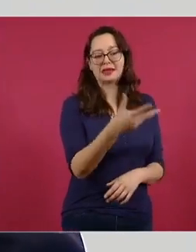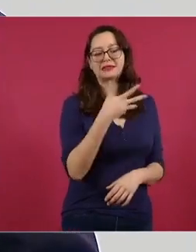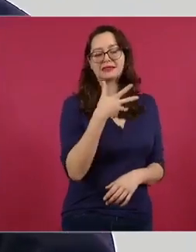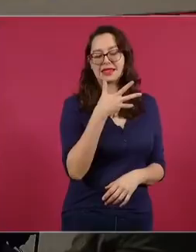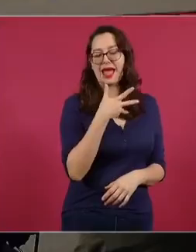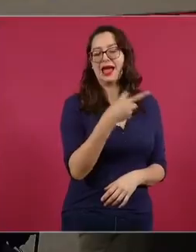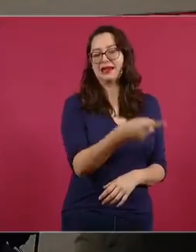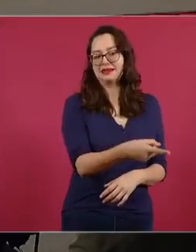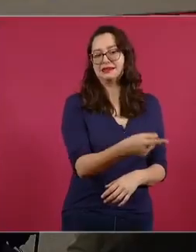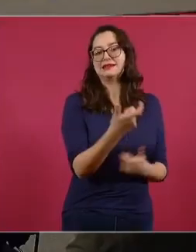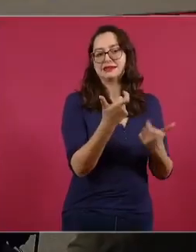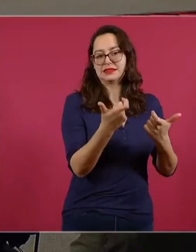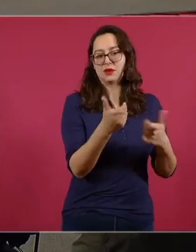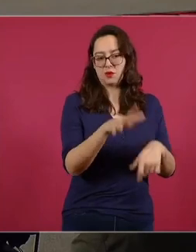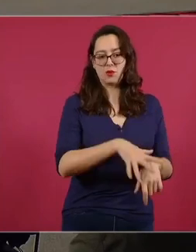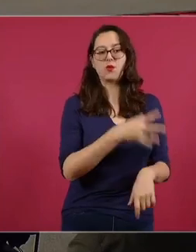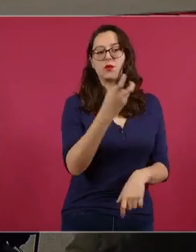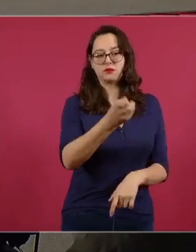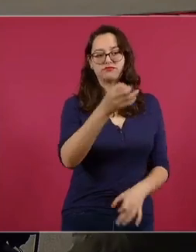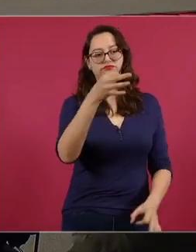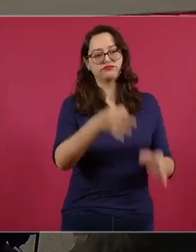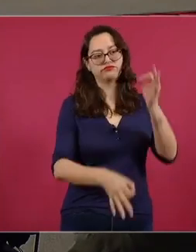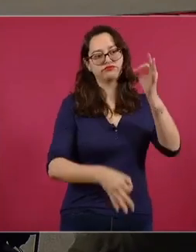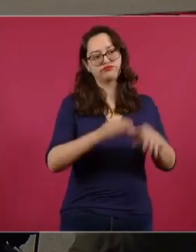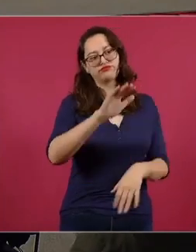juicio por ese motivo.